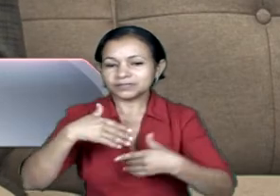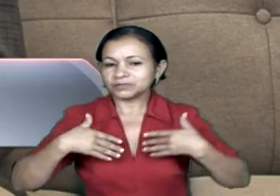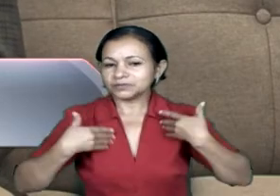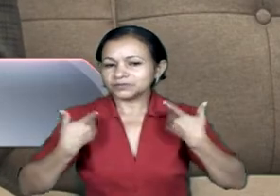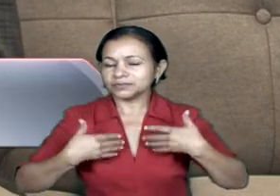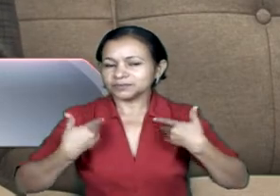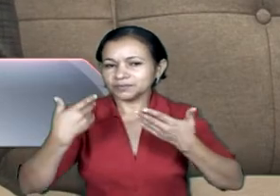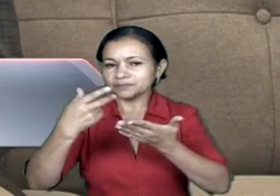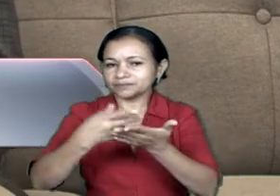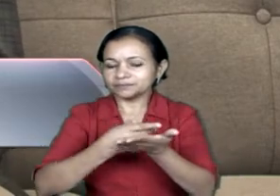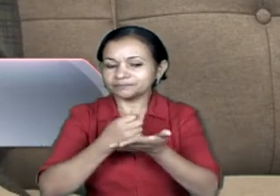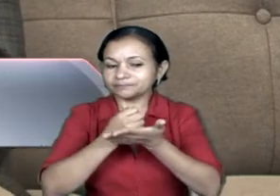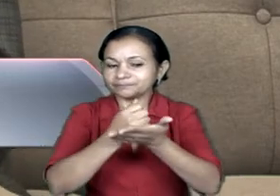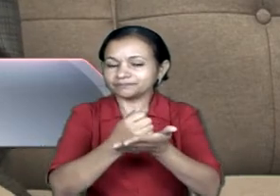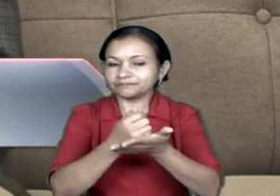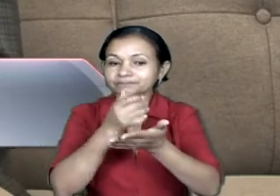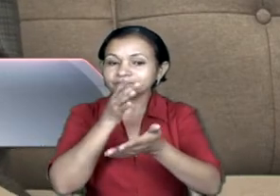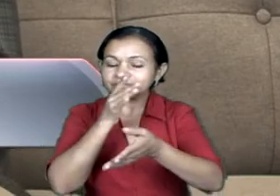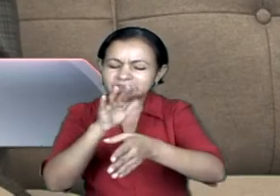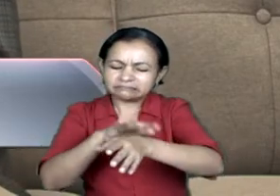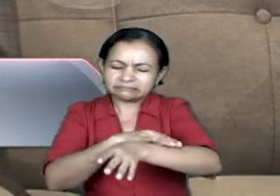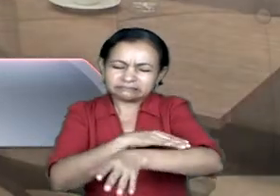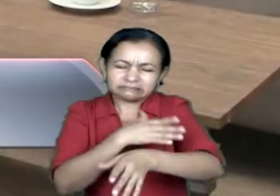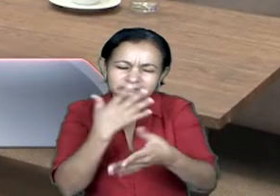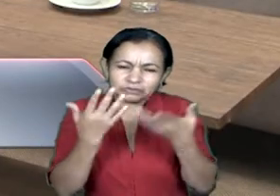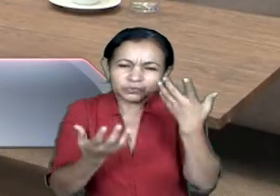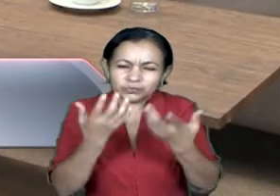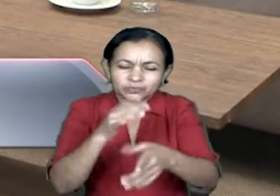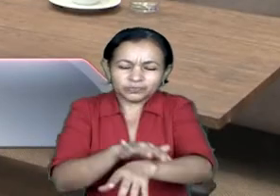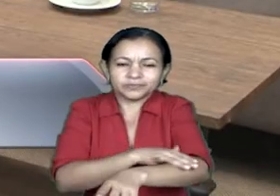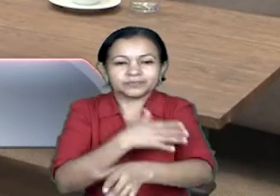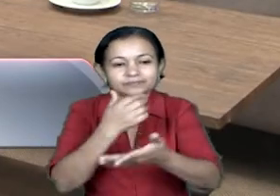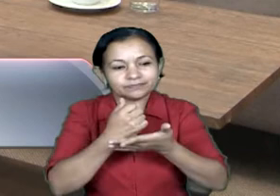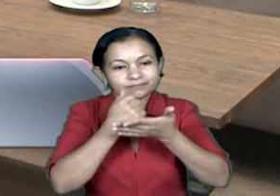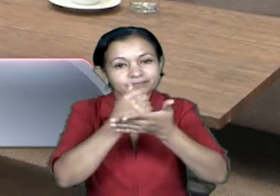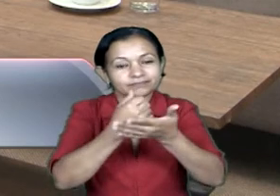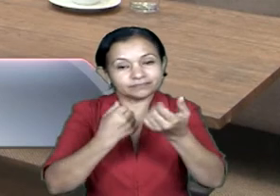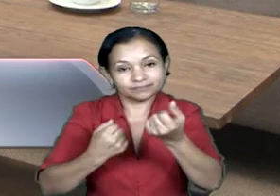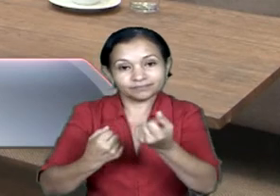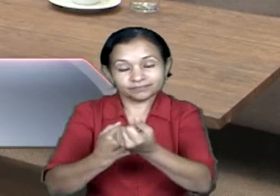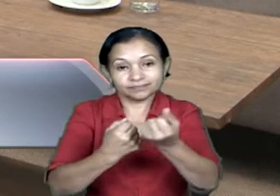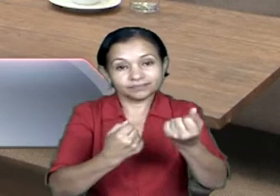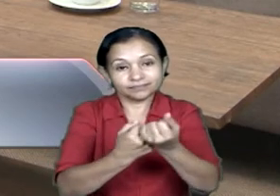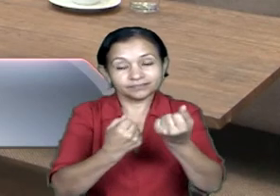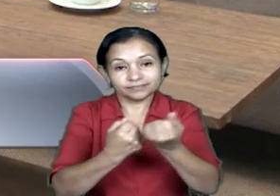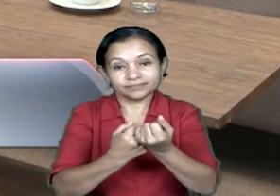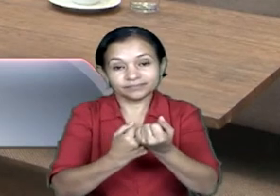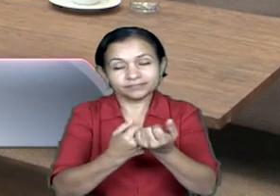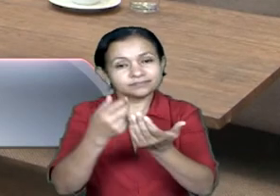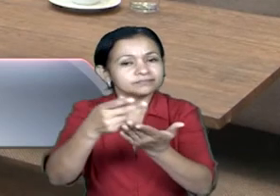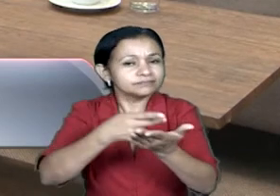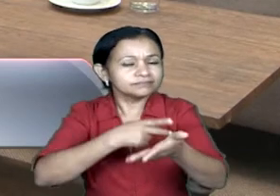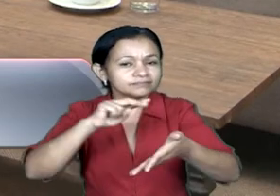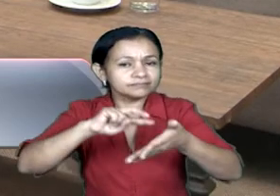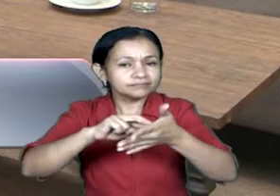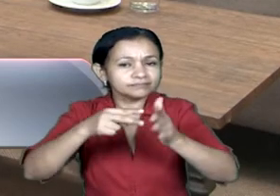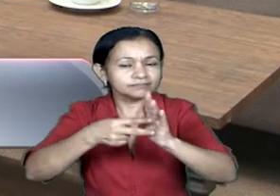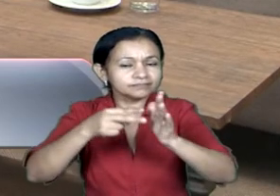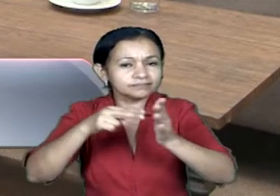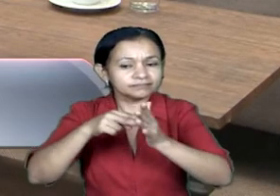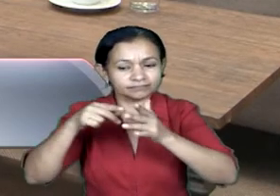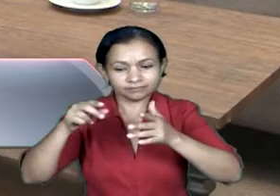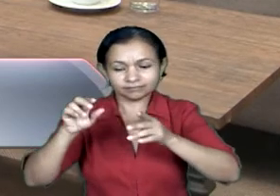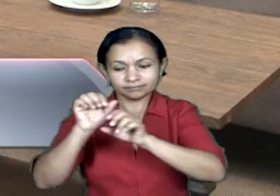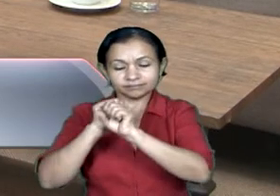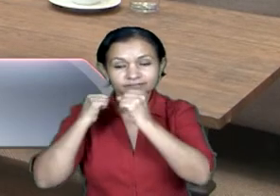¿no?, continúa hasta ahora. Y este proyecto es que Sunshine Foundation,